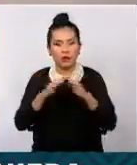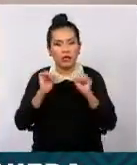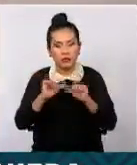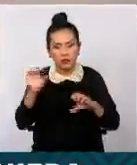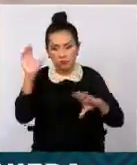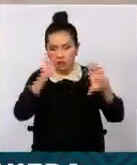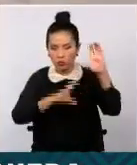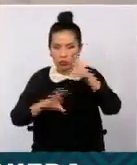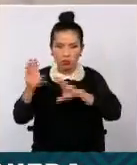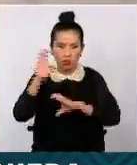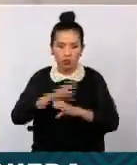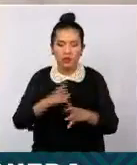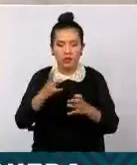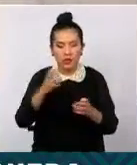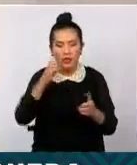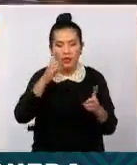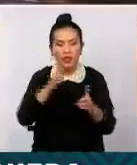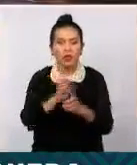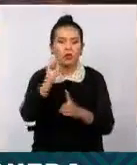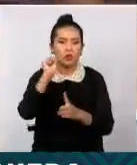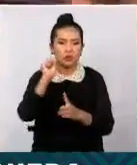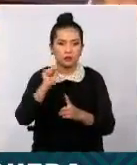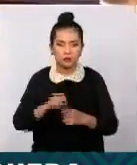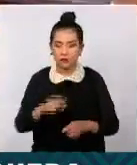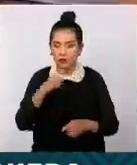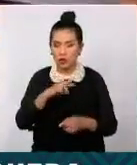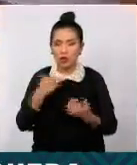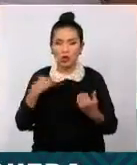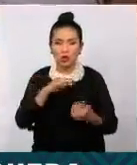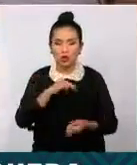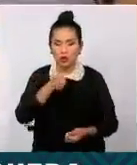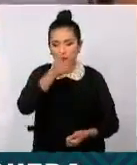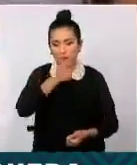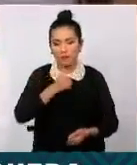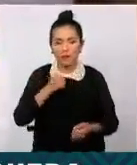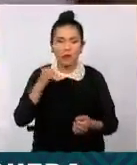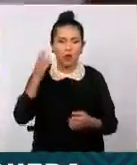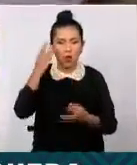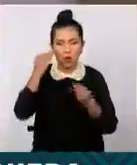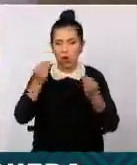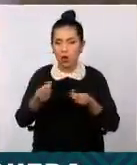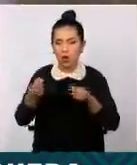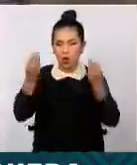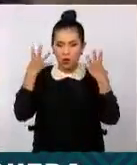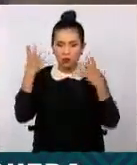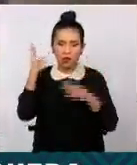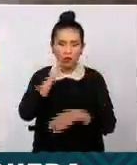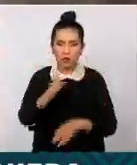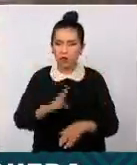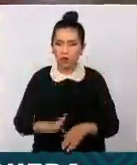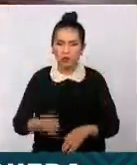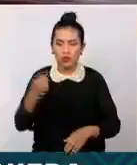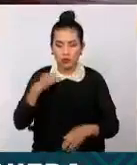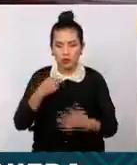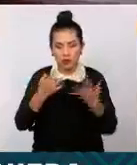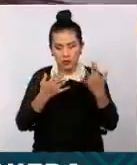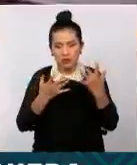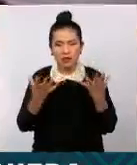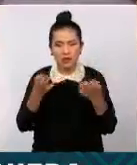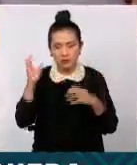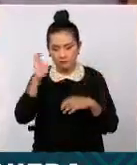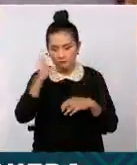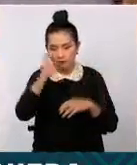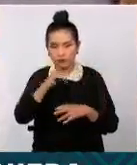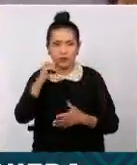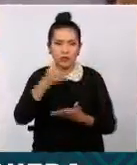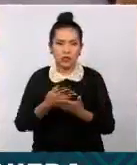no pierden la esperanza de encontrarla. Nosotros nunca vamos a resignar y nunca vamos a perder la esperanza de no encontrarla, mi hija, ¿no? Sigue, vamos a